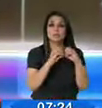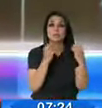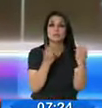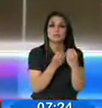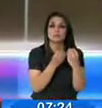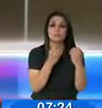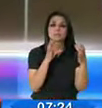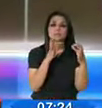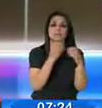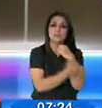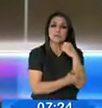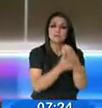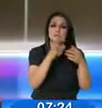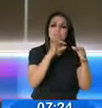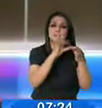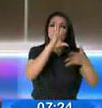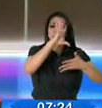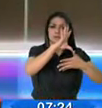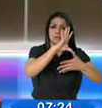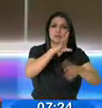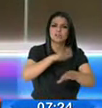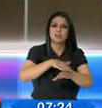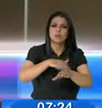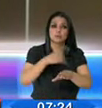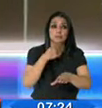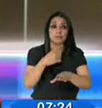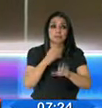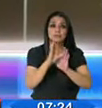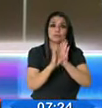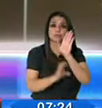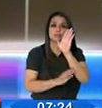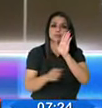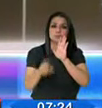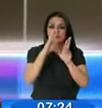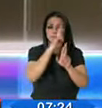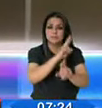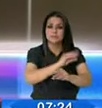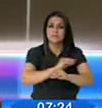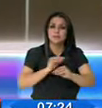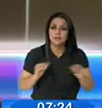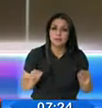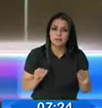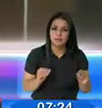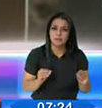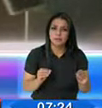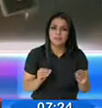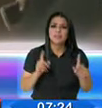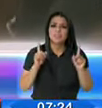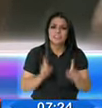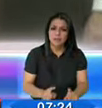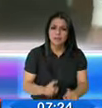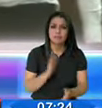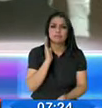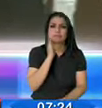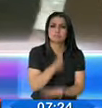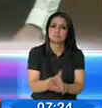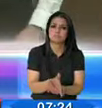Americanos sobre una supuesta alteración del orden constitucional, debe ser